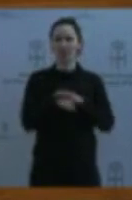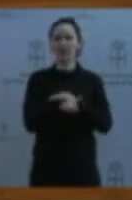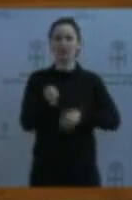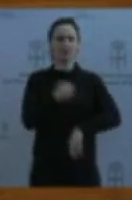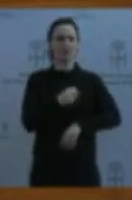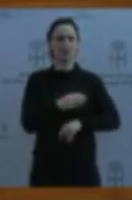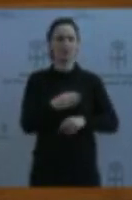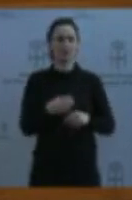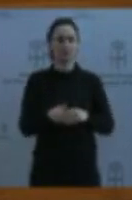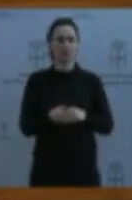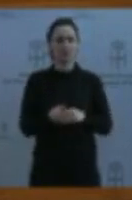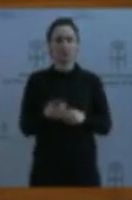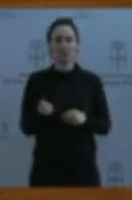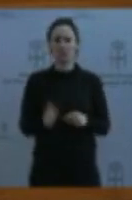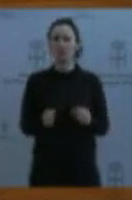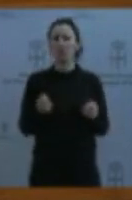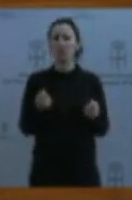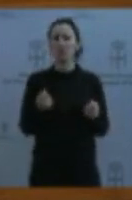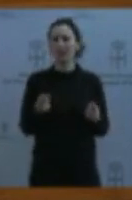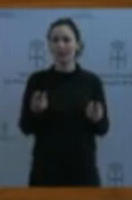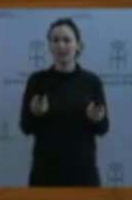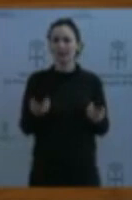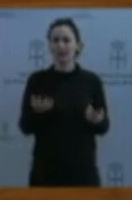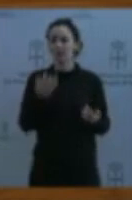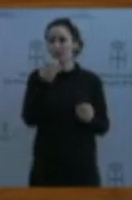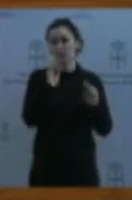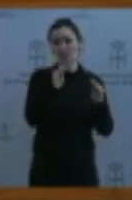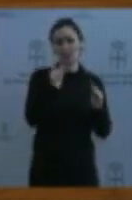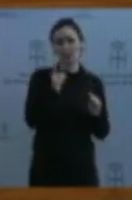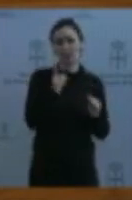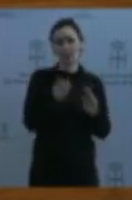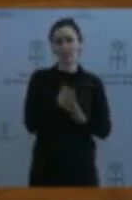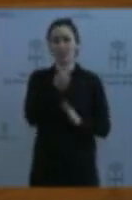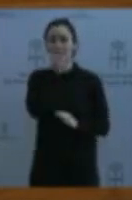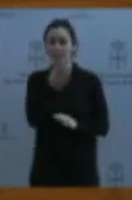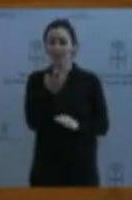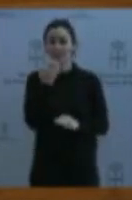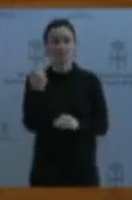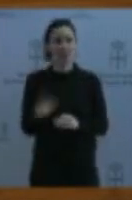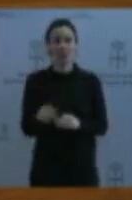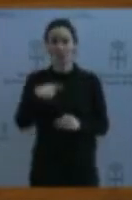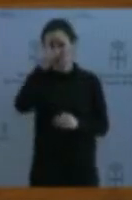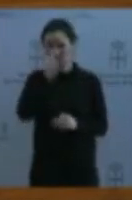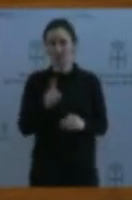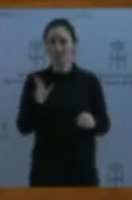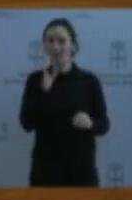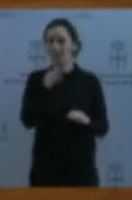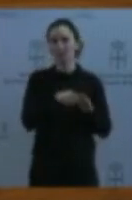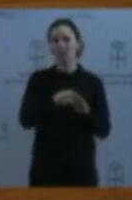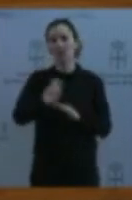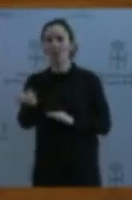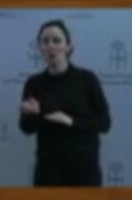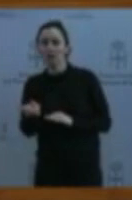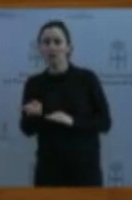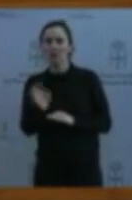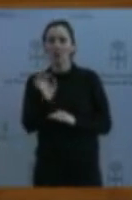sirve cuando las cosas van bien y cuando van mal dicen, yo no sabía nada de esto lo gestionaban otros, estas políticas las decían en otro sitio. La